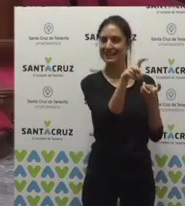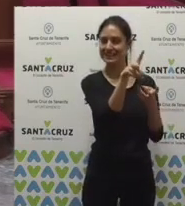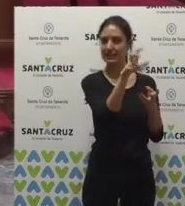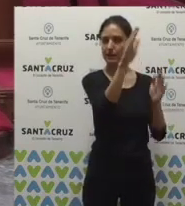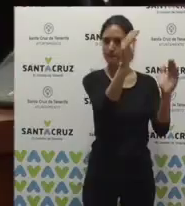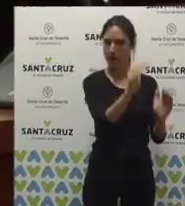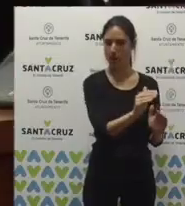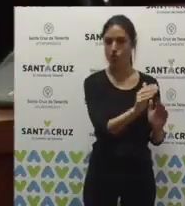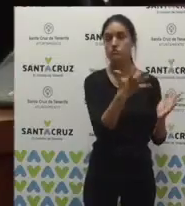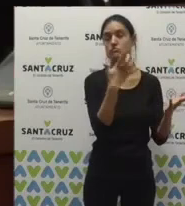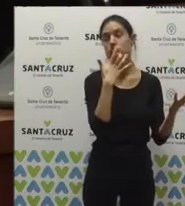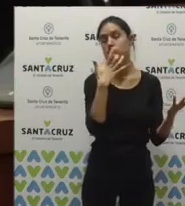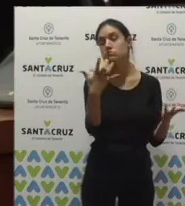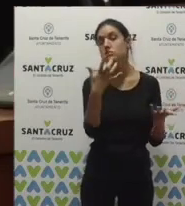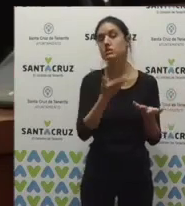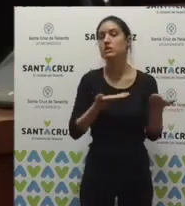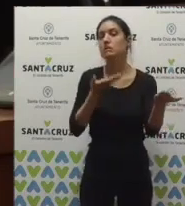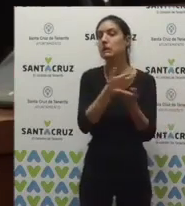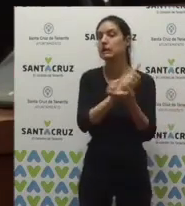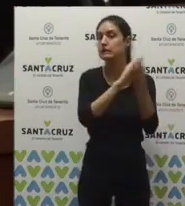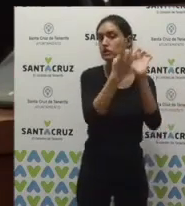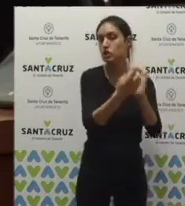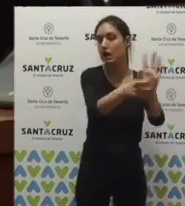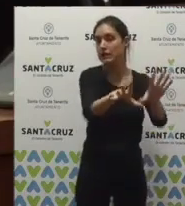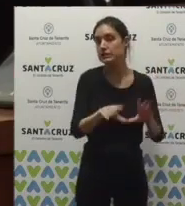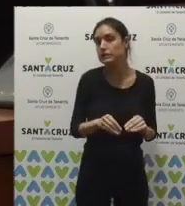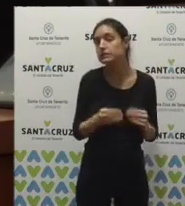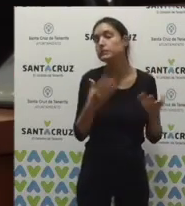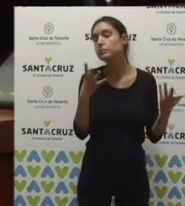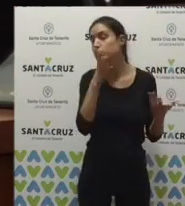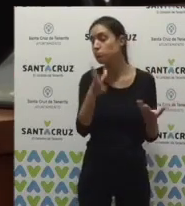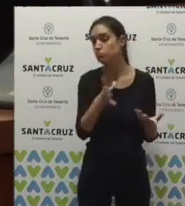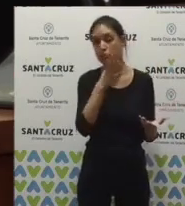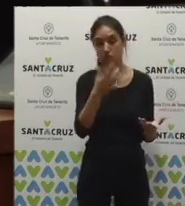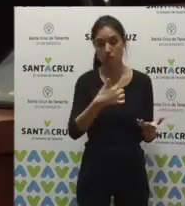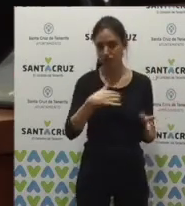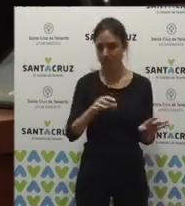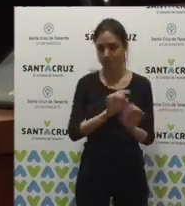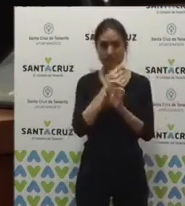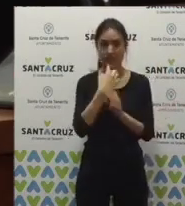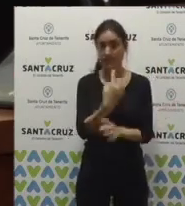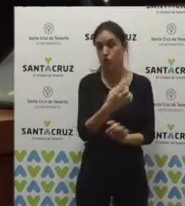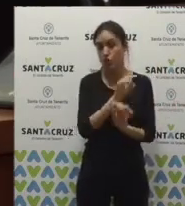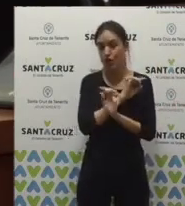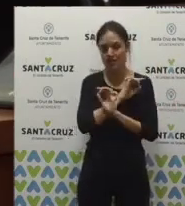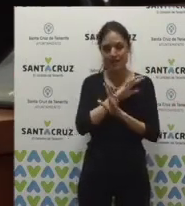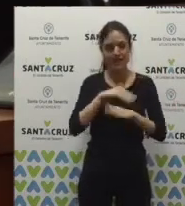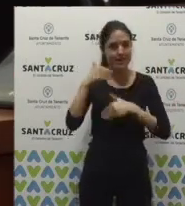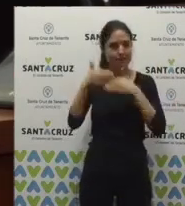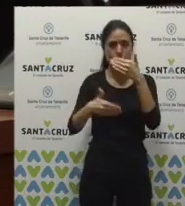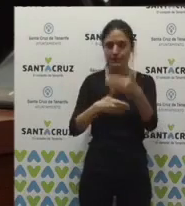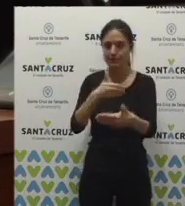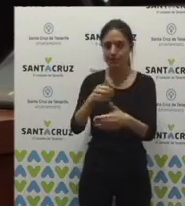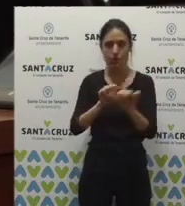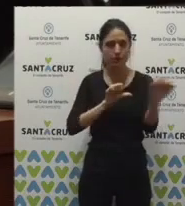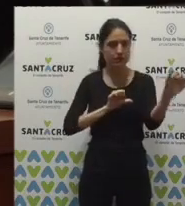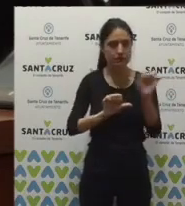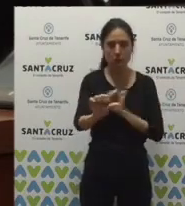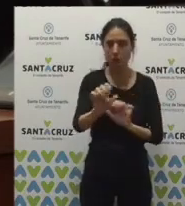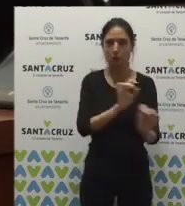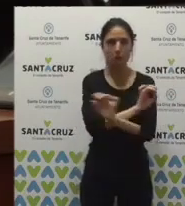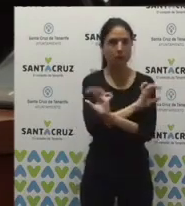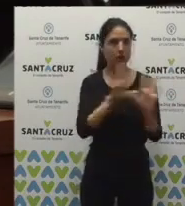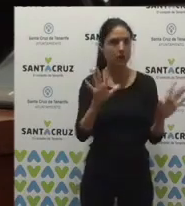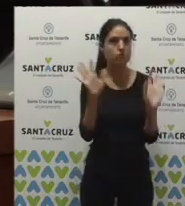si no acepta la transaccional es porque le digo no me ha quedado nada claro cuál es el procedimiento a partir de ahora si tiene que contar con la